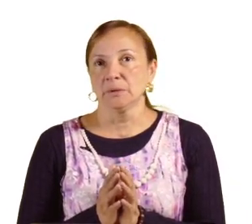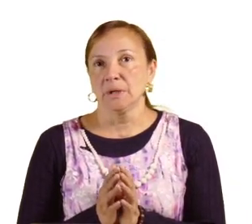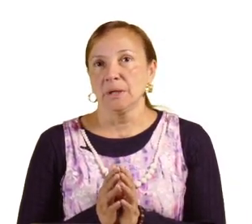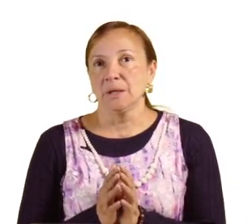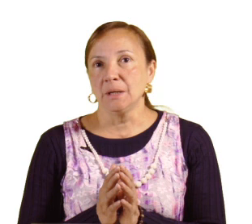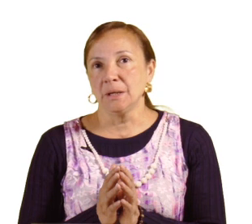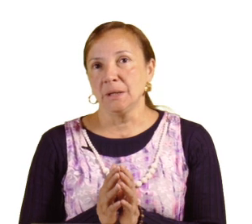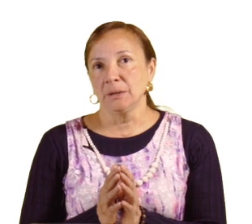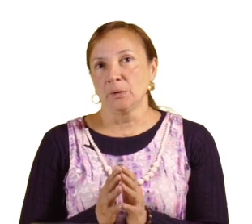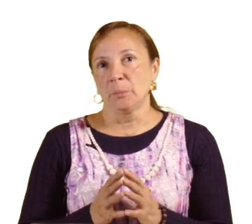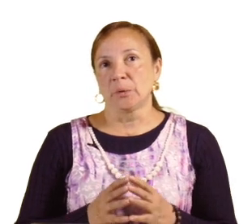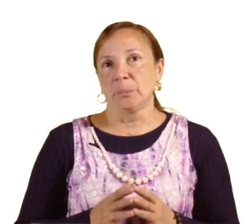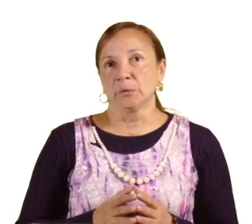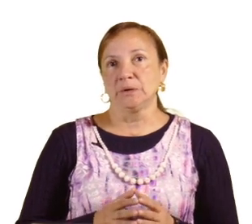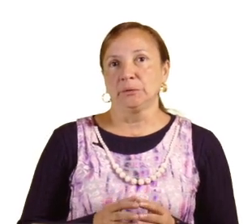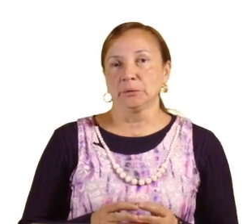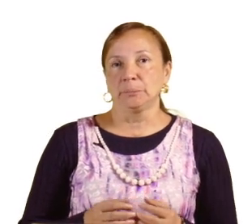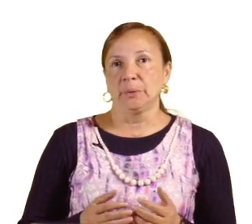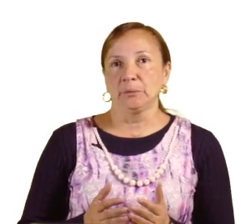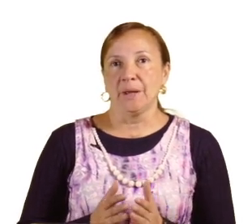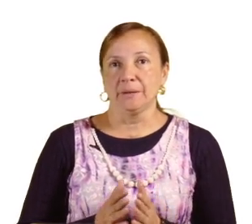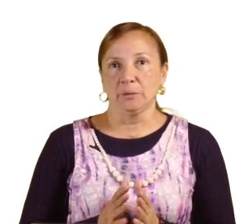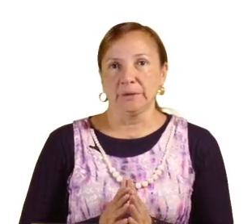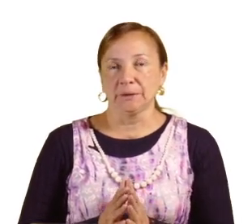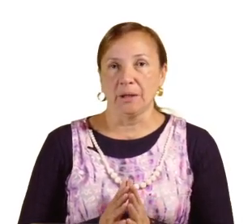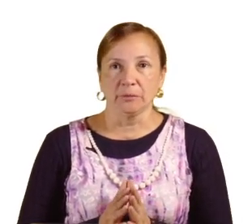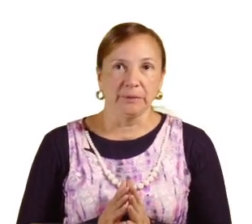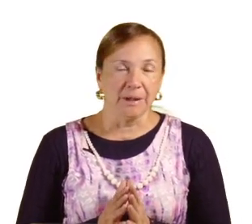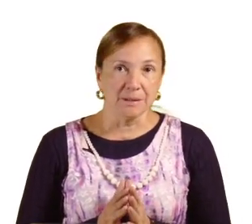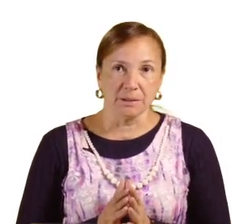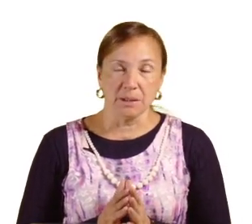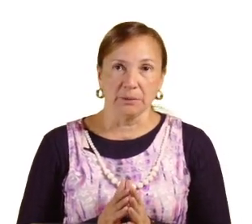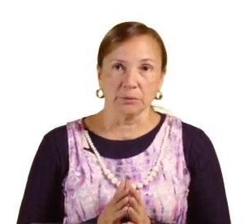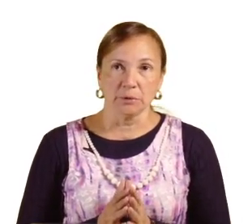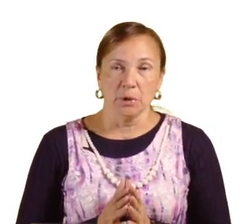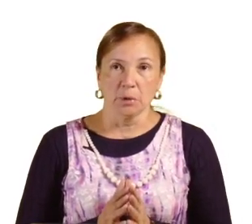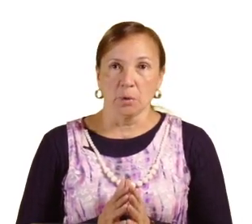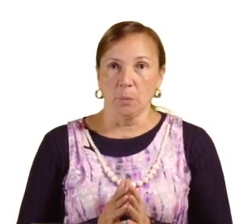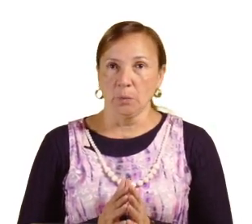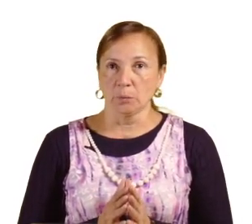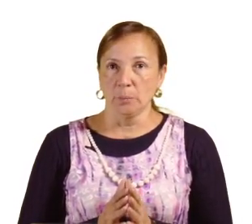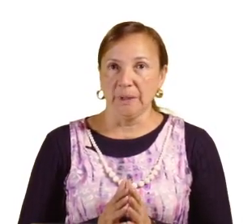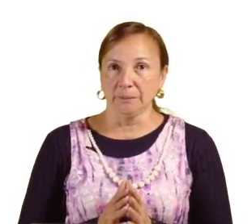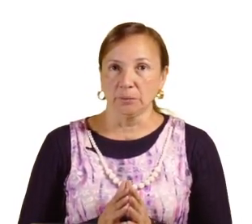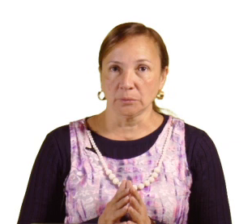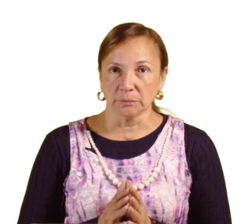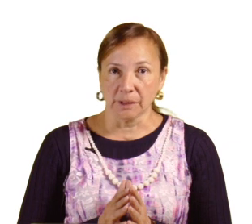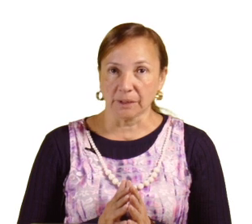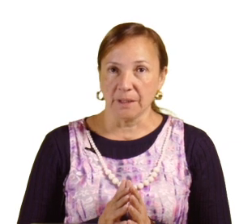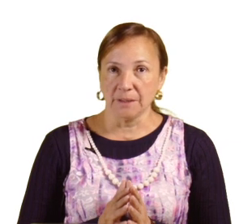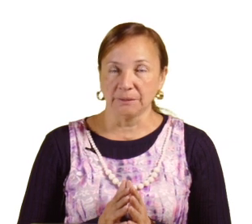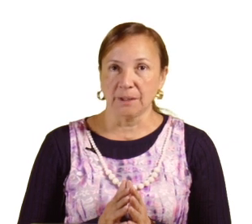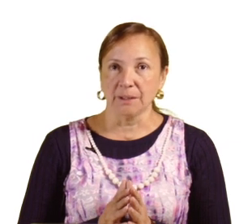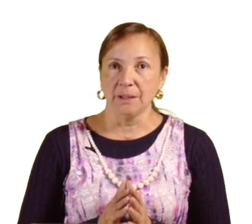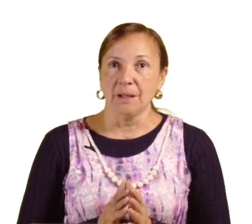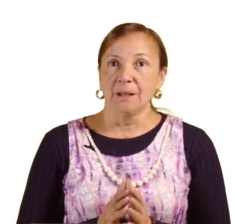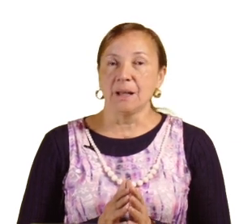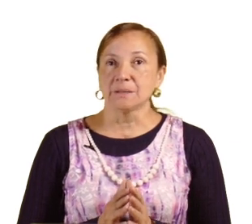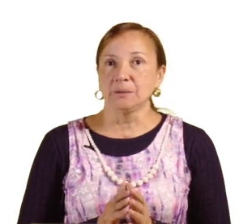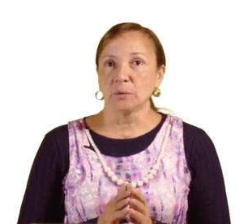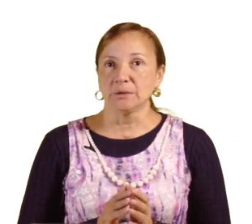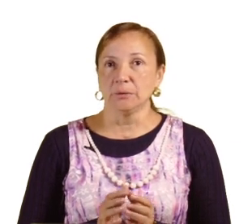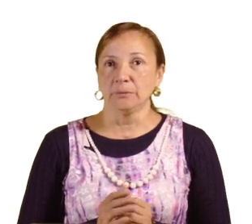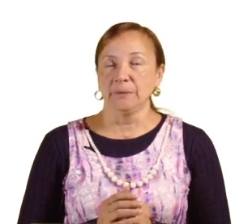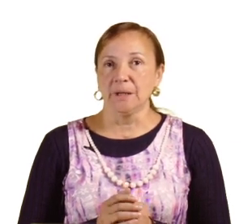definición y los propósitos, pero ya de los estados financieros como documentos que registran